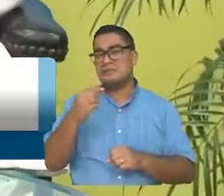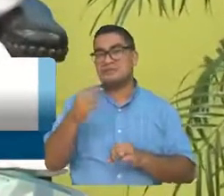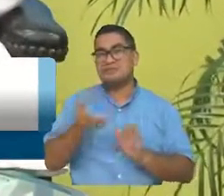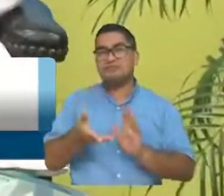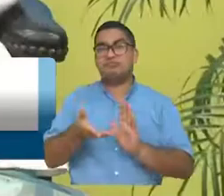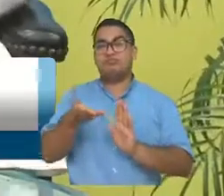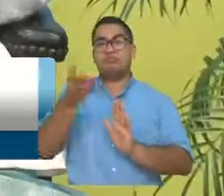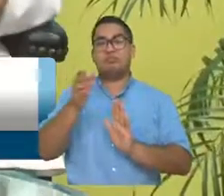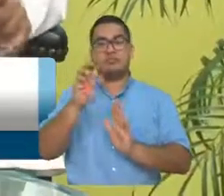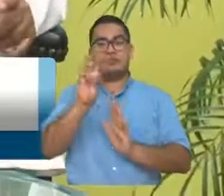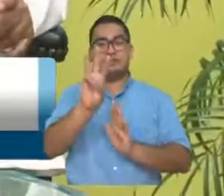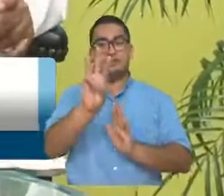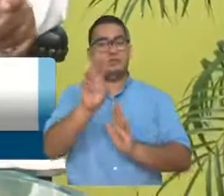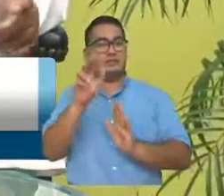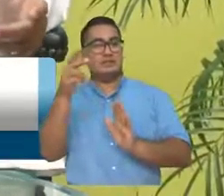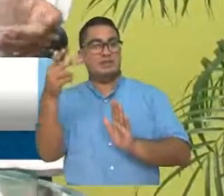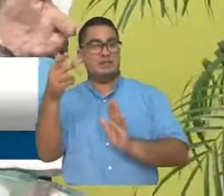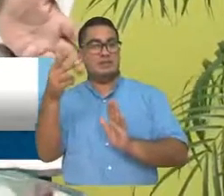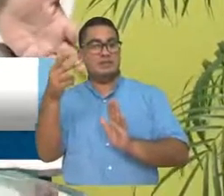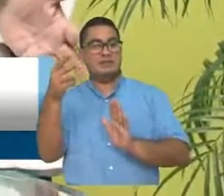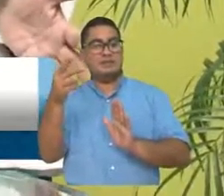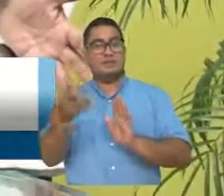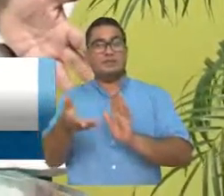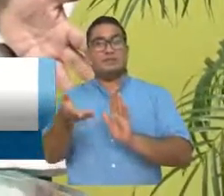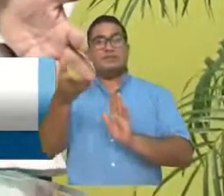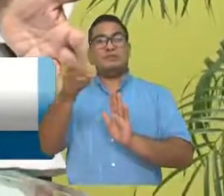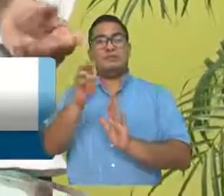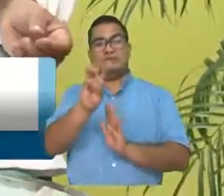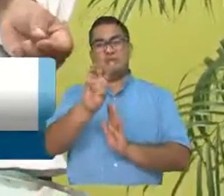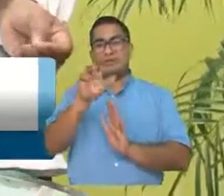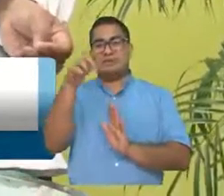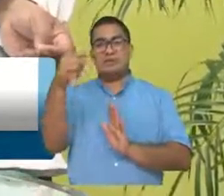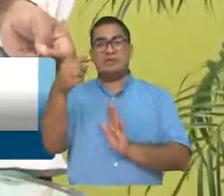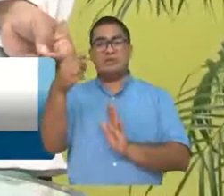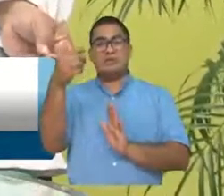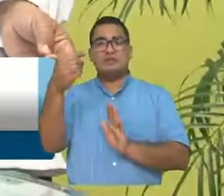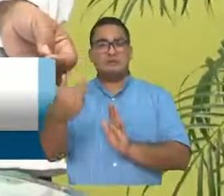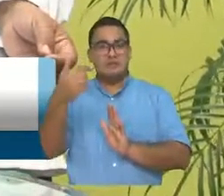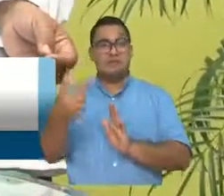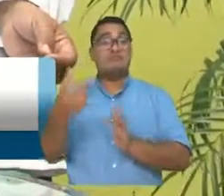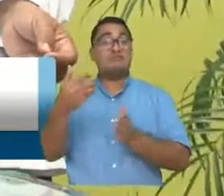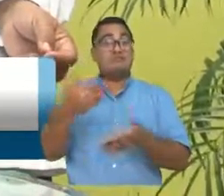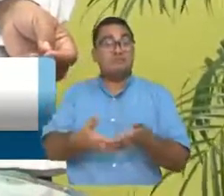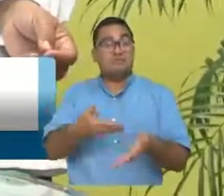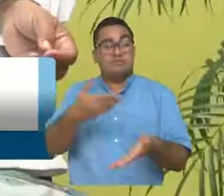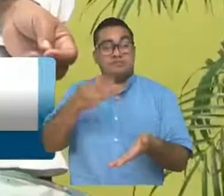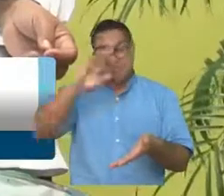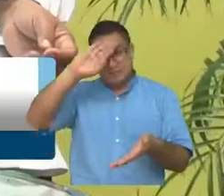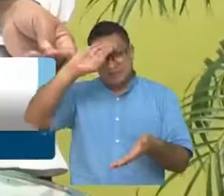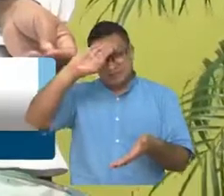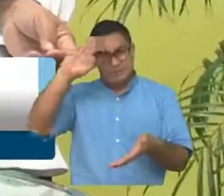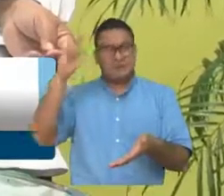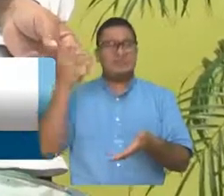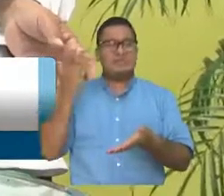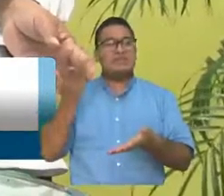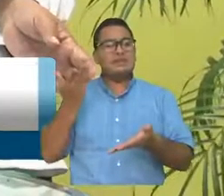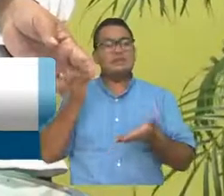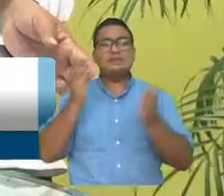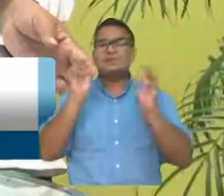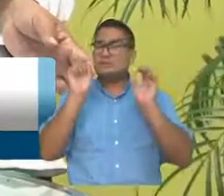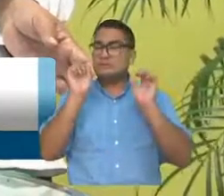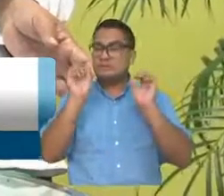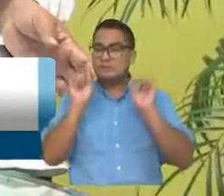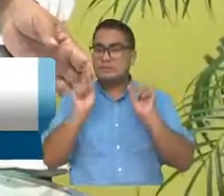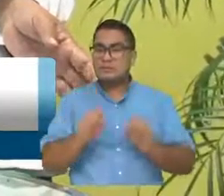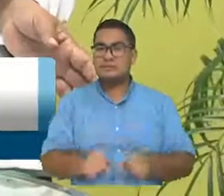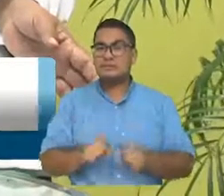tos seca, porque los síntomas son, vos empezás el primer día con la fiebre. Unas fiebres que pueden ser, llegar